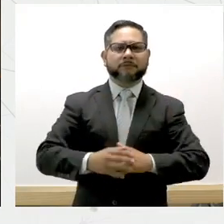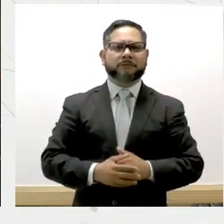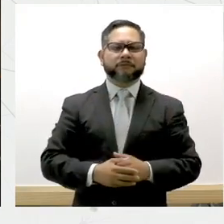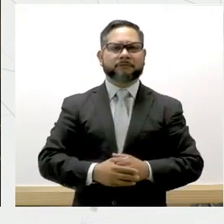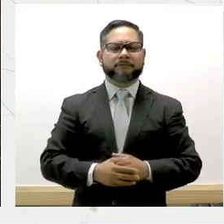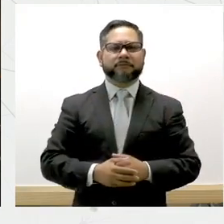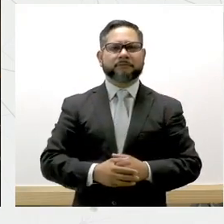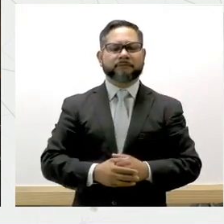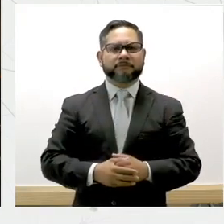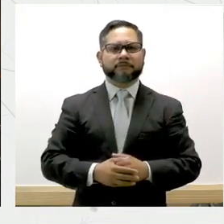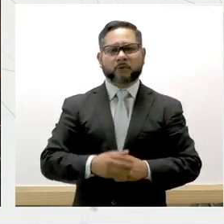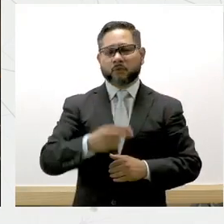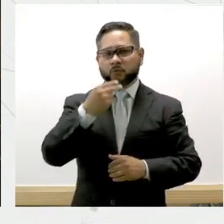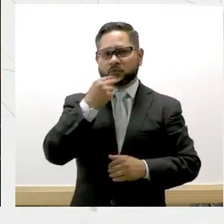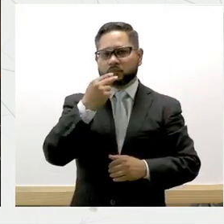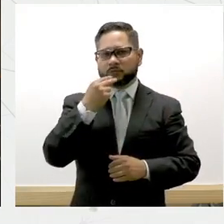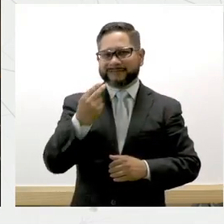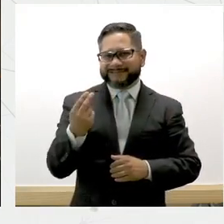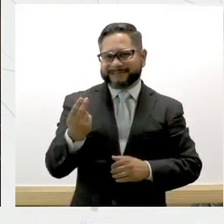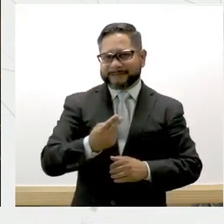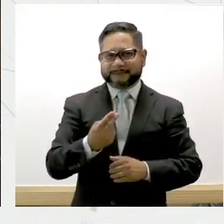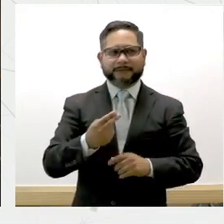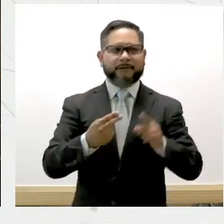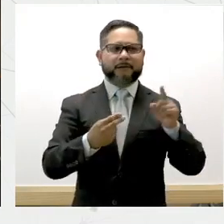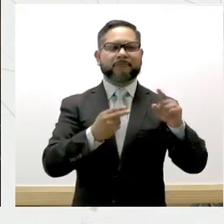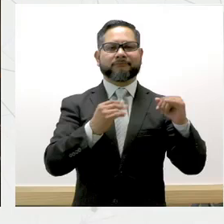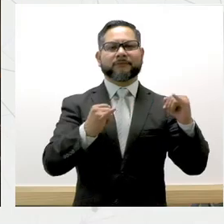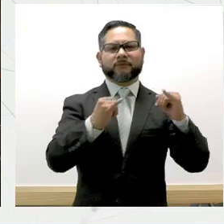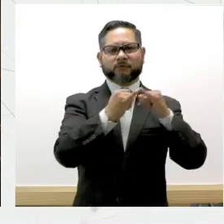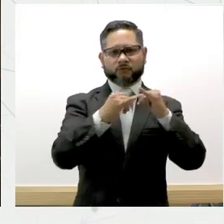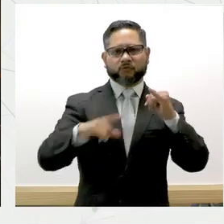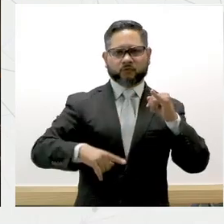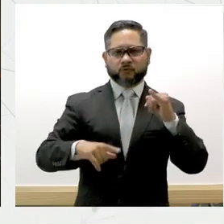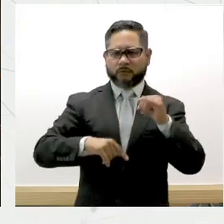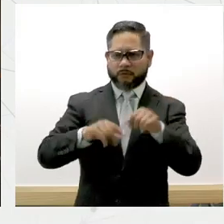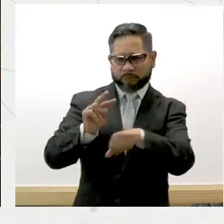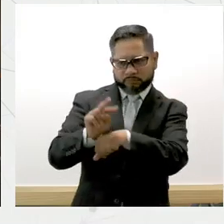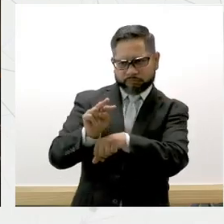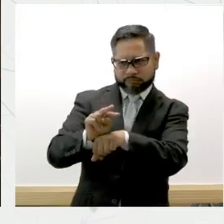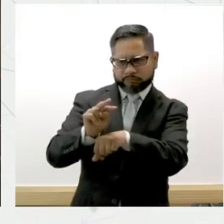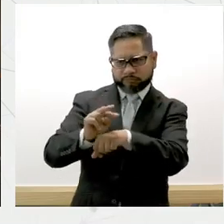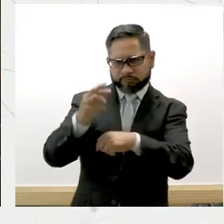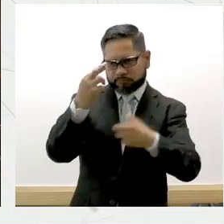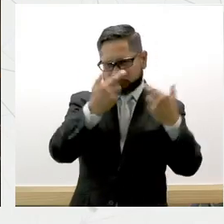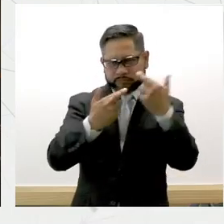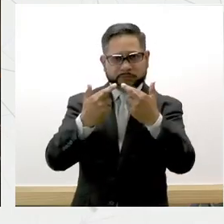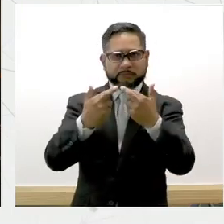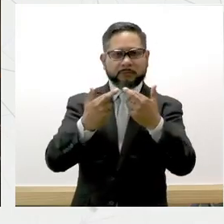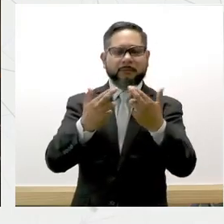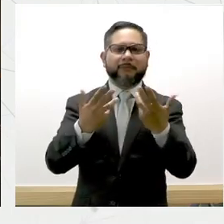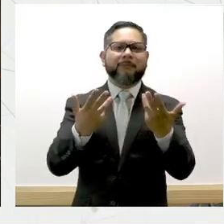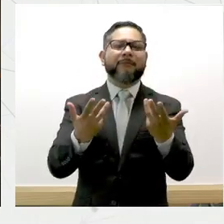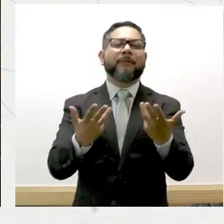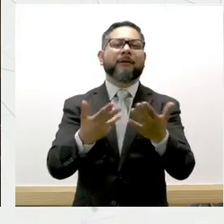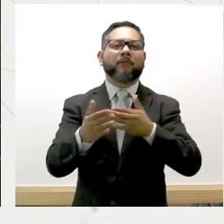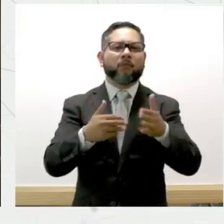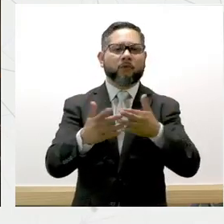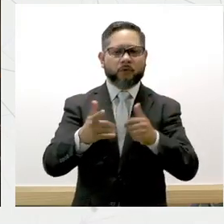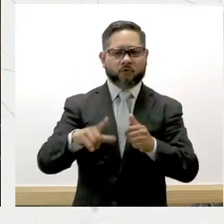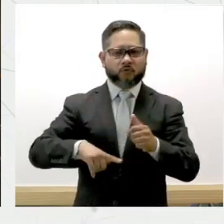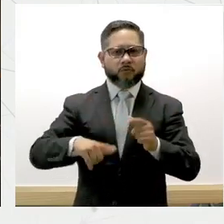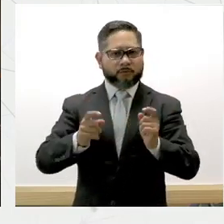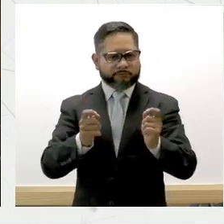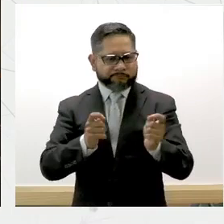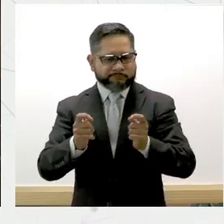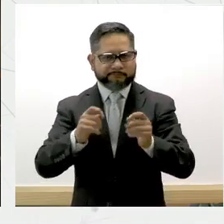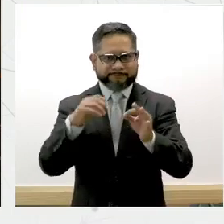de su uso por parte de las instituciones públicas, ¿no? Y ahí será donde hilaré precisamente con el modelo de gobernanza en un contexto en el que tenemos